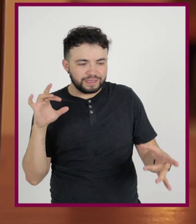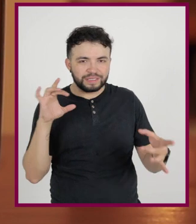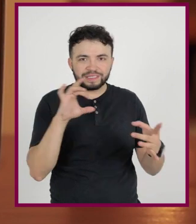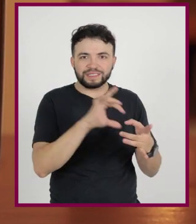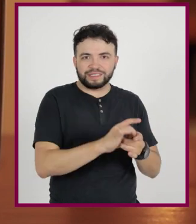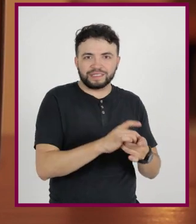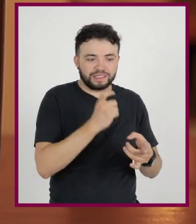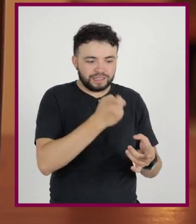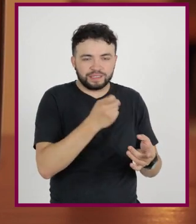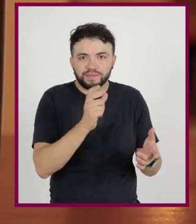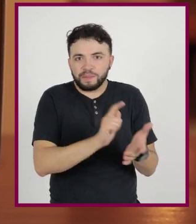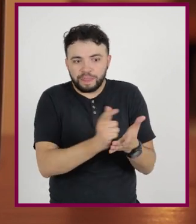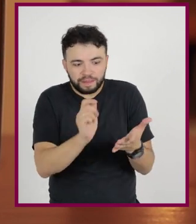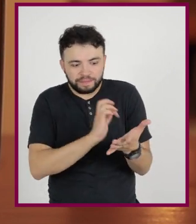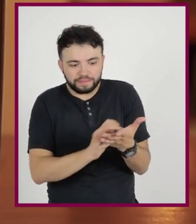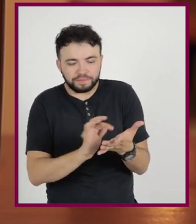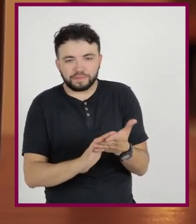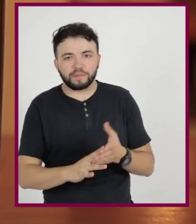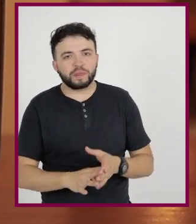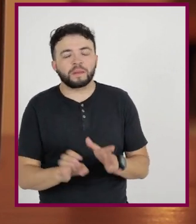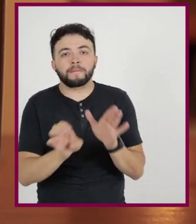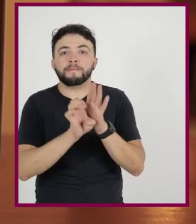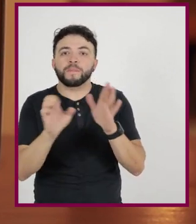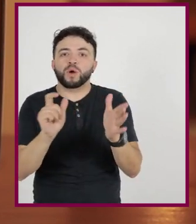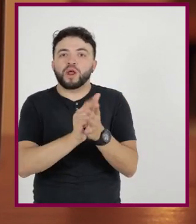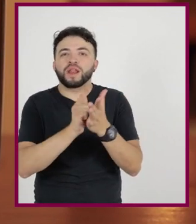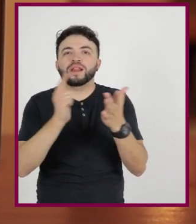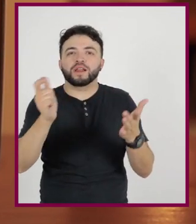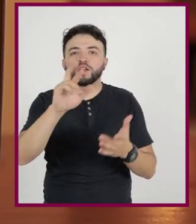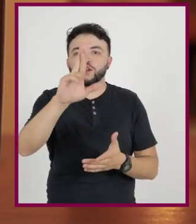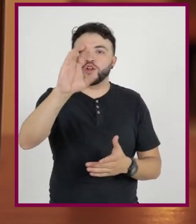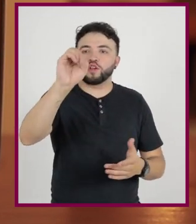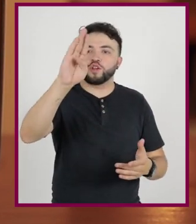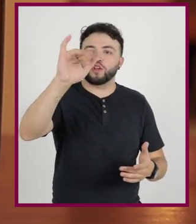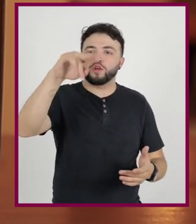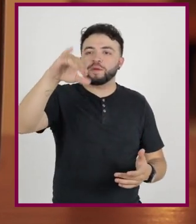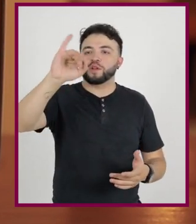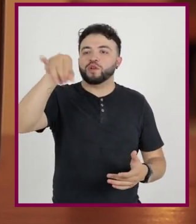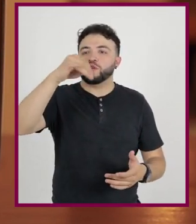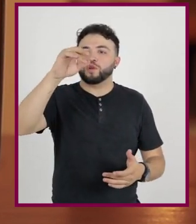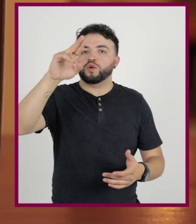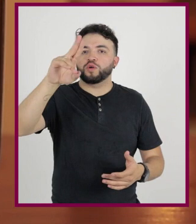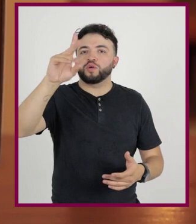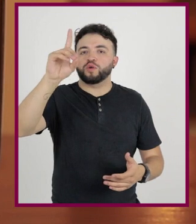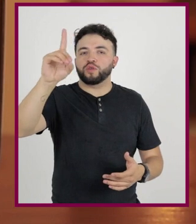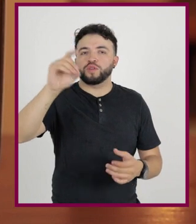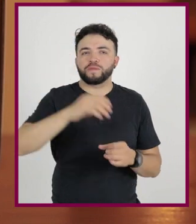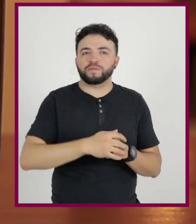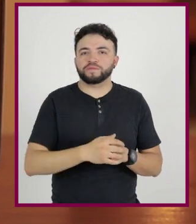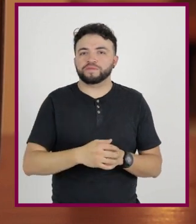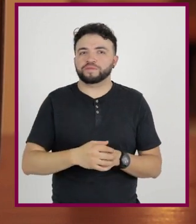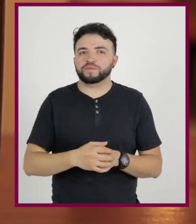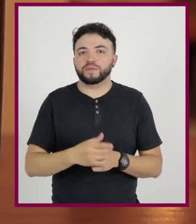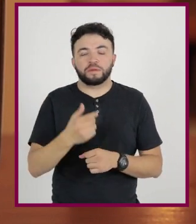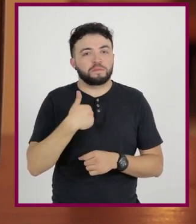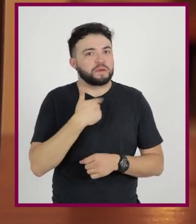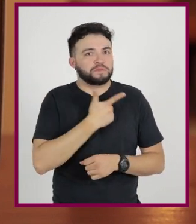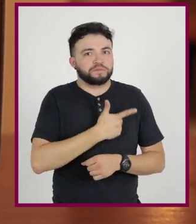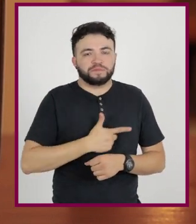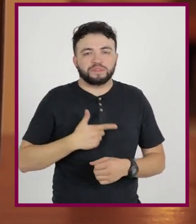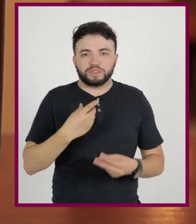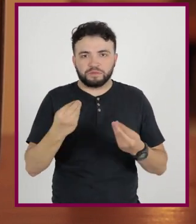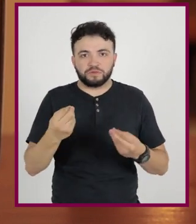logré como sentirme parte de lo que se estaba relatando. Por ejemplo, el libro de Robin Hood, El Príncipe de los